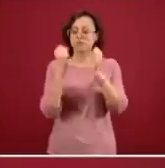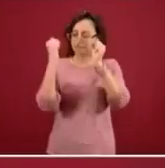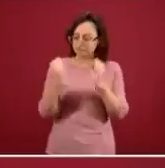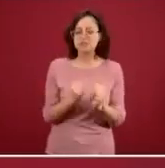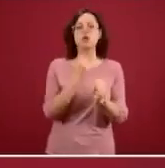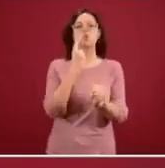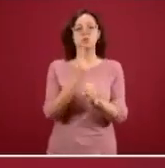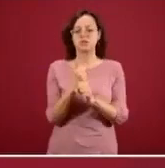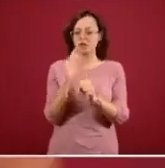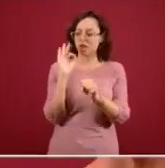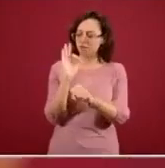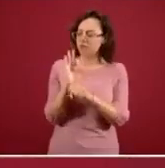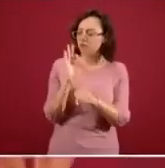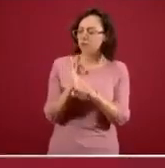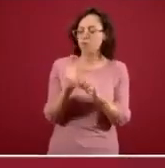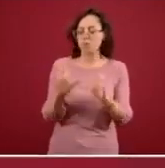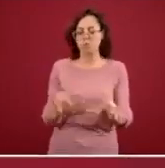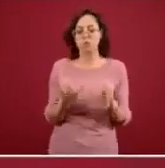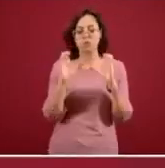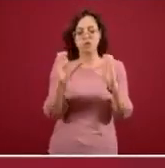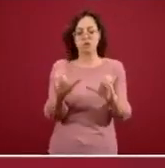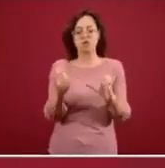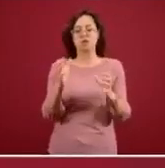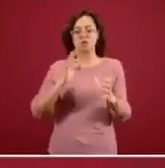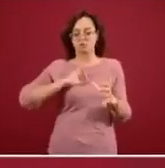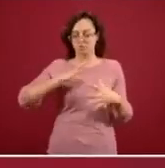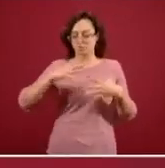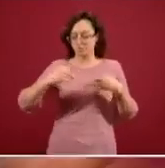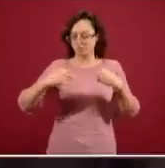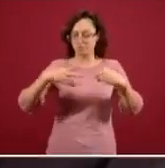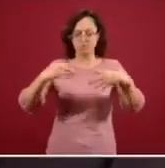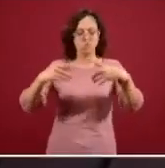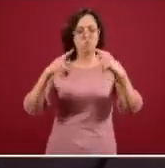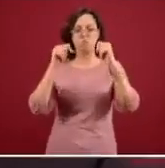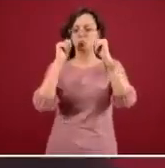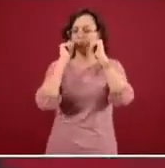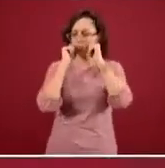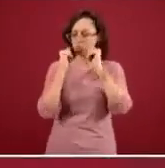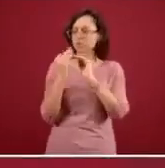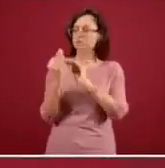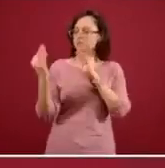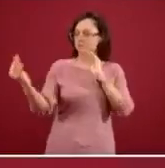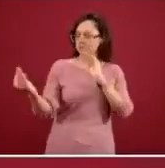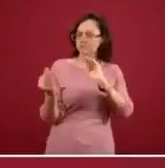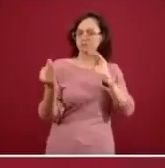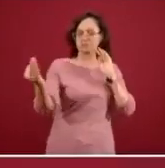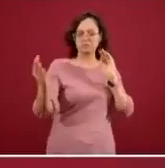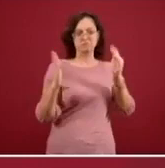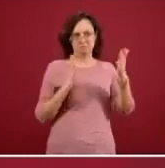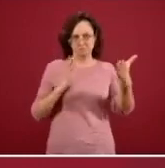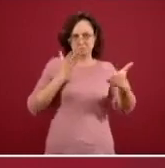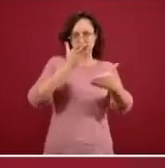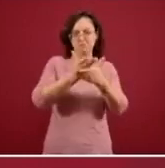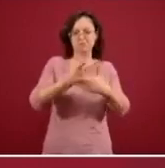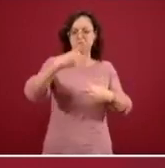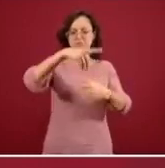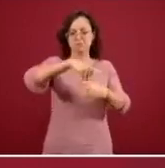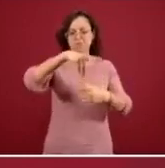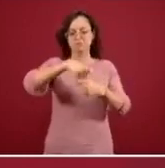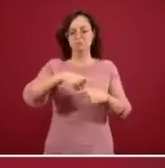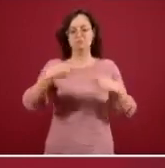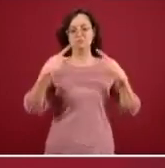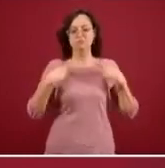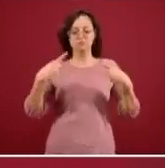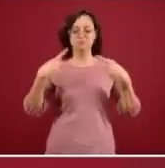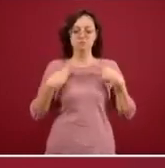seguridad que es respecto al contagio, que permita mantener su sana distancia y que las